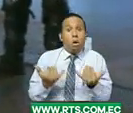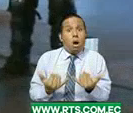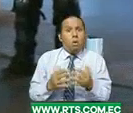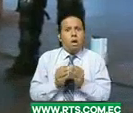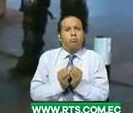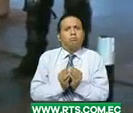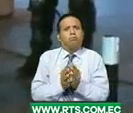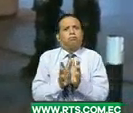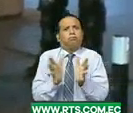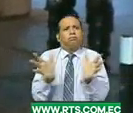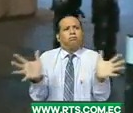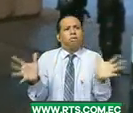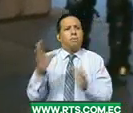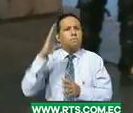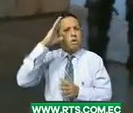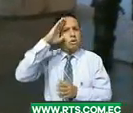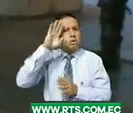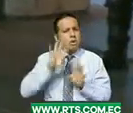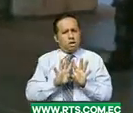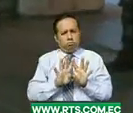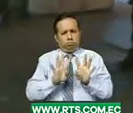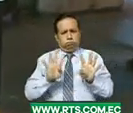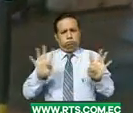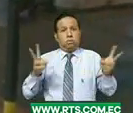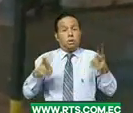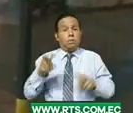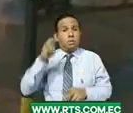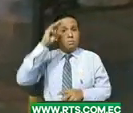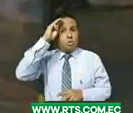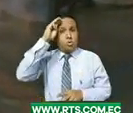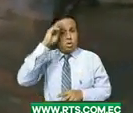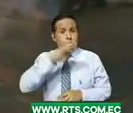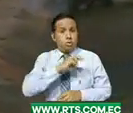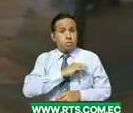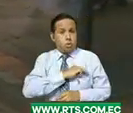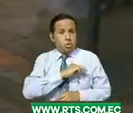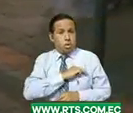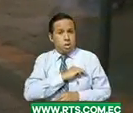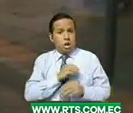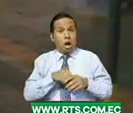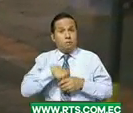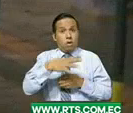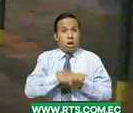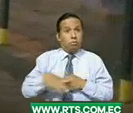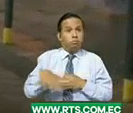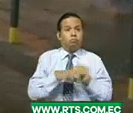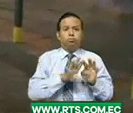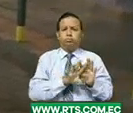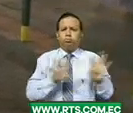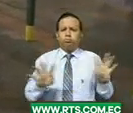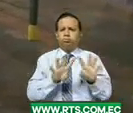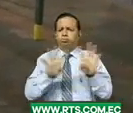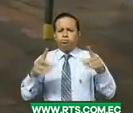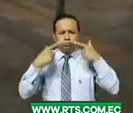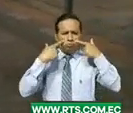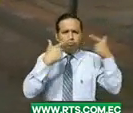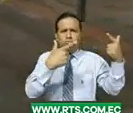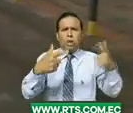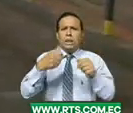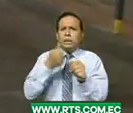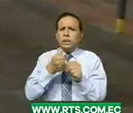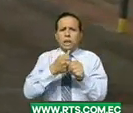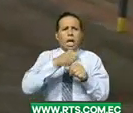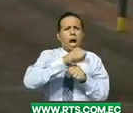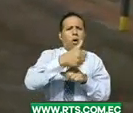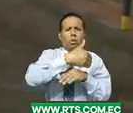amplio contingente policial y metropolitano aquí en los exteriores de la alcaldía. Las calles aledañas incluso están cerradas hasta hace